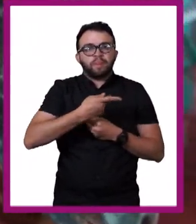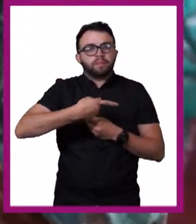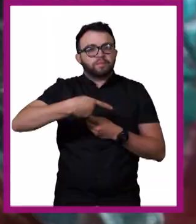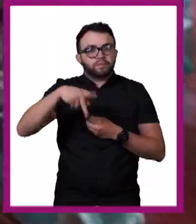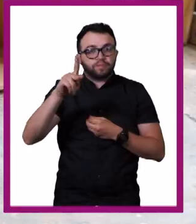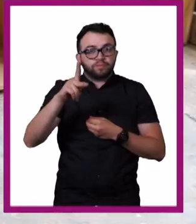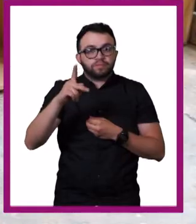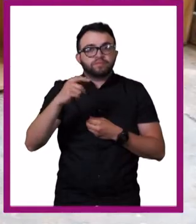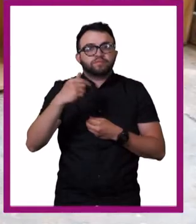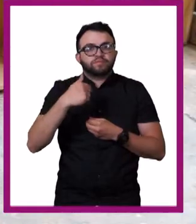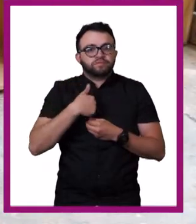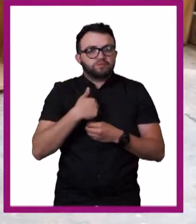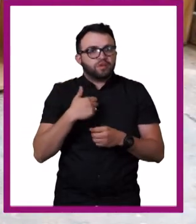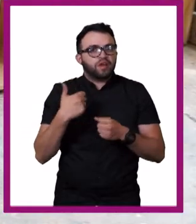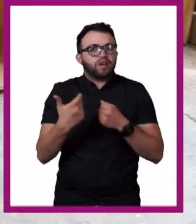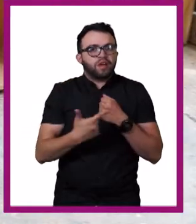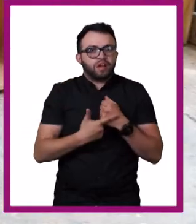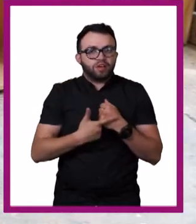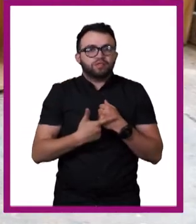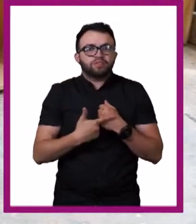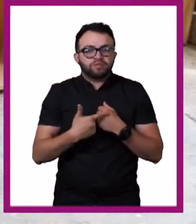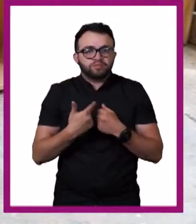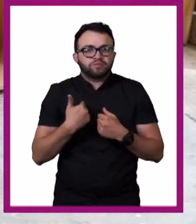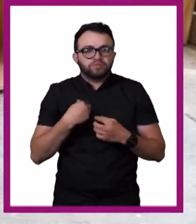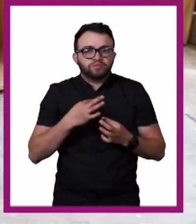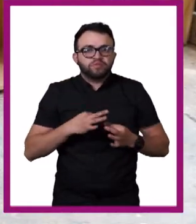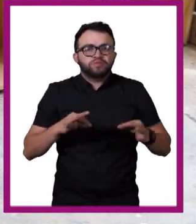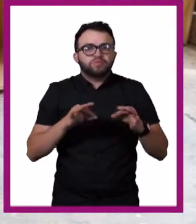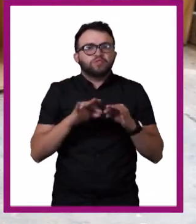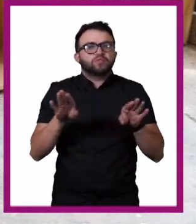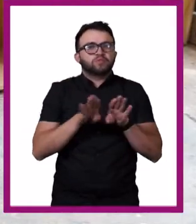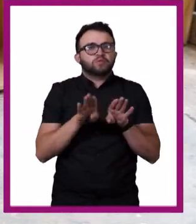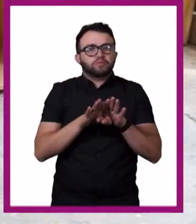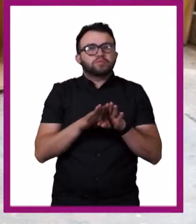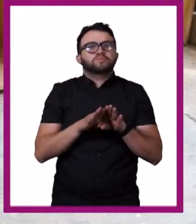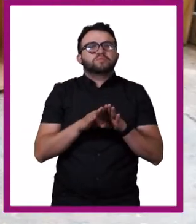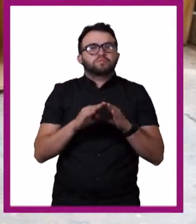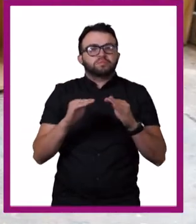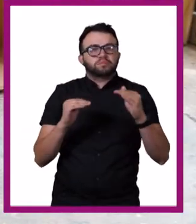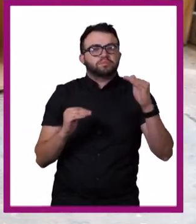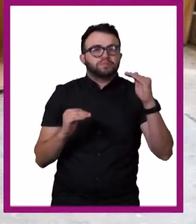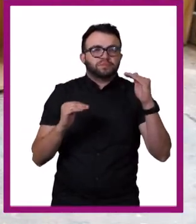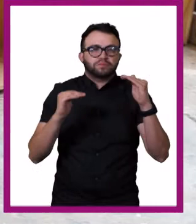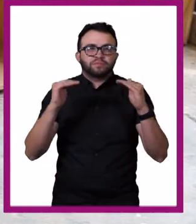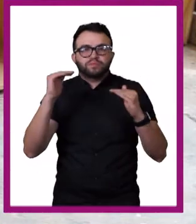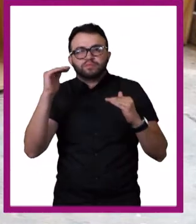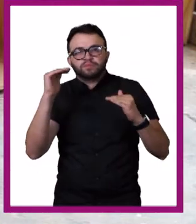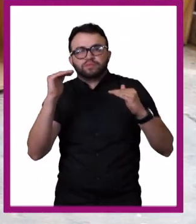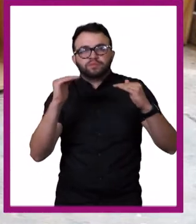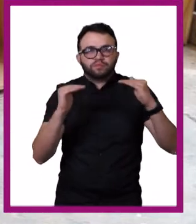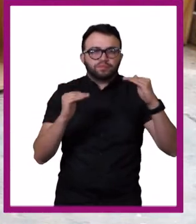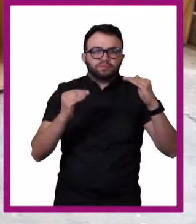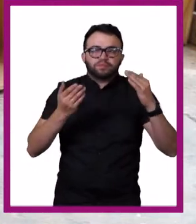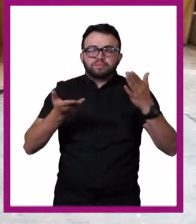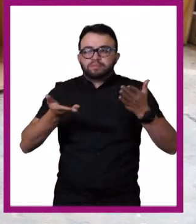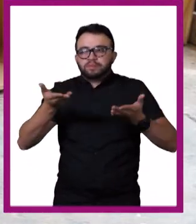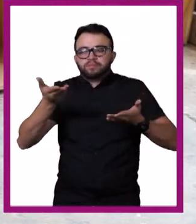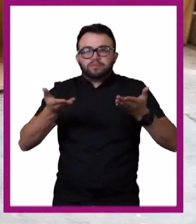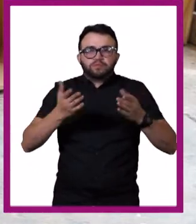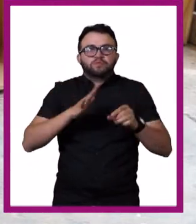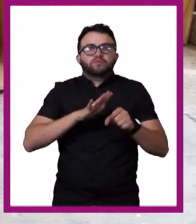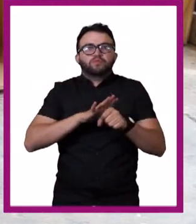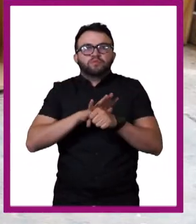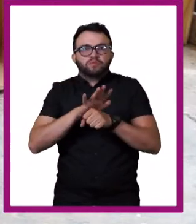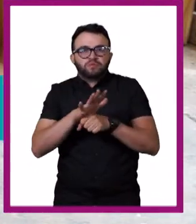es algo que siempre estoy como tratando de equilibrar un poco la escultura, un poco la pintura,